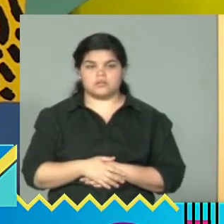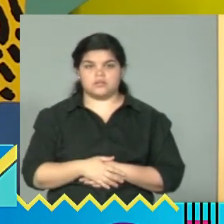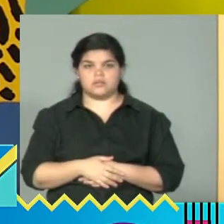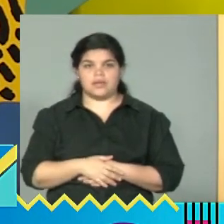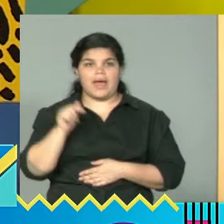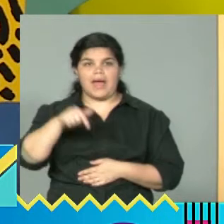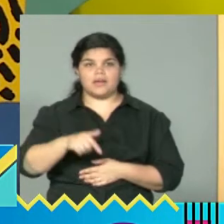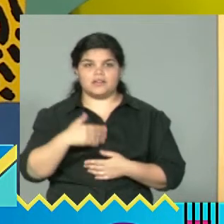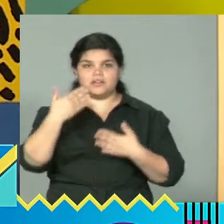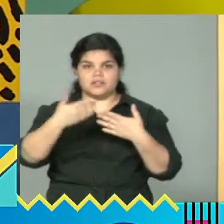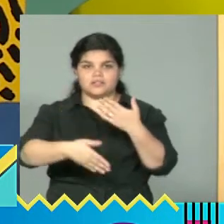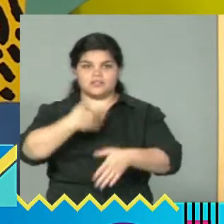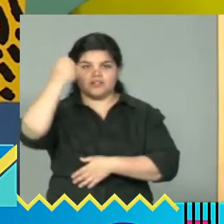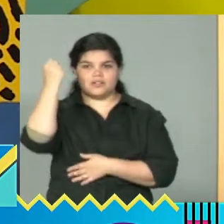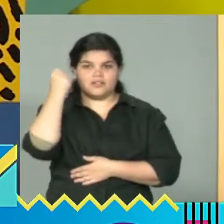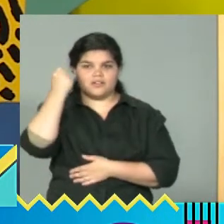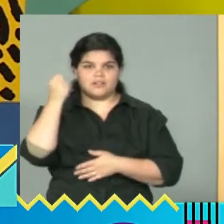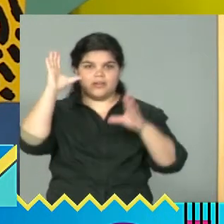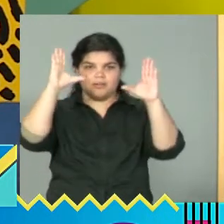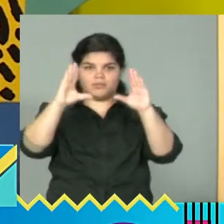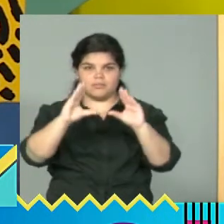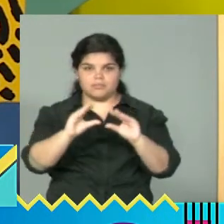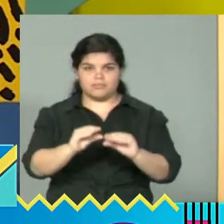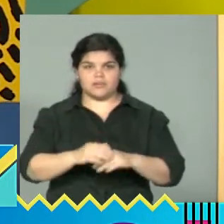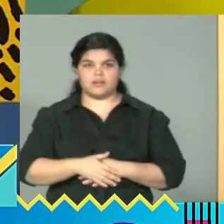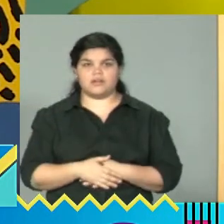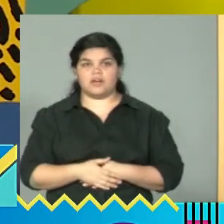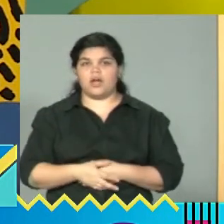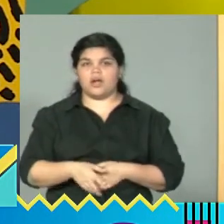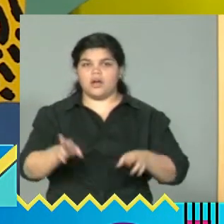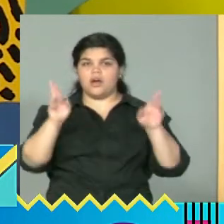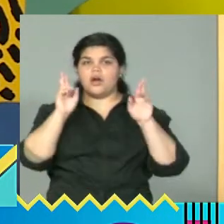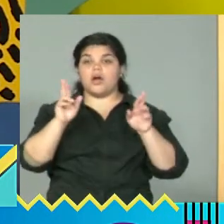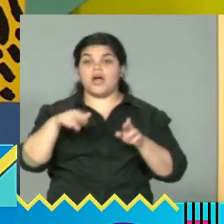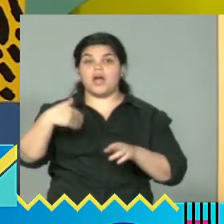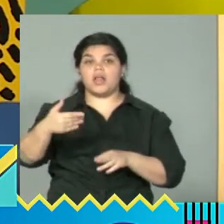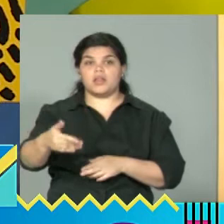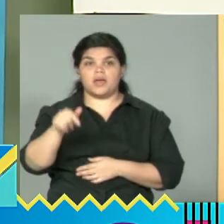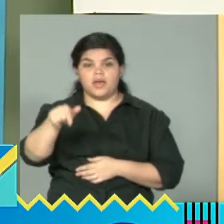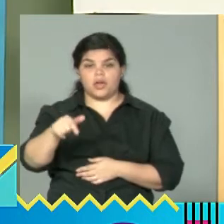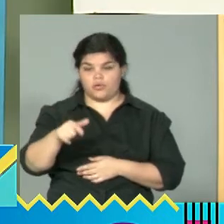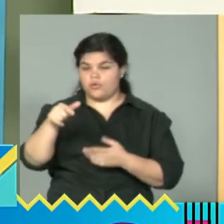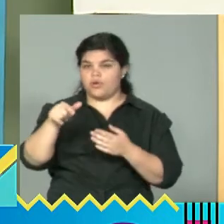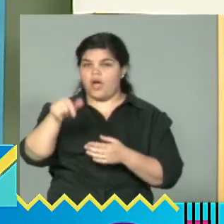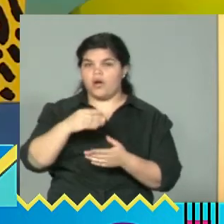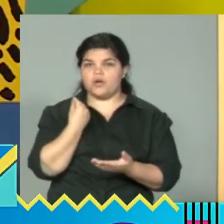ortodoxia económica. Espero que no sea Cavallo. Digo que tuvo algunas reuniones con Sturzenegger por estos días.